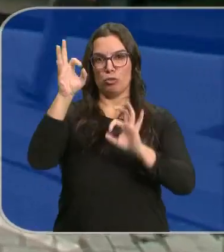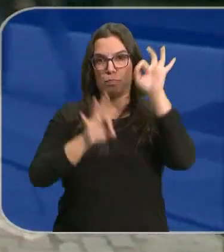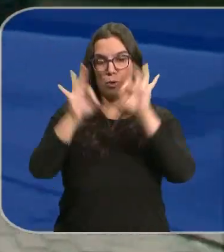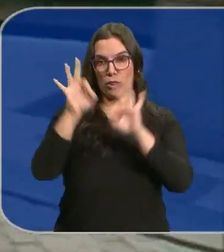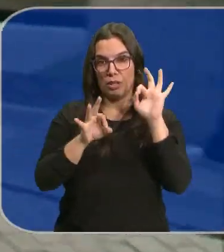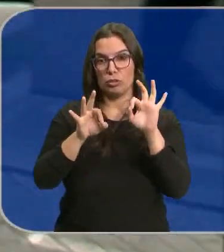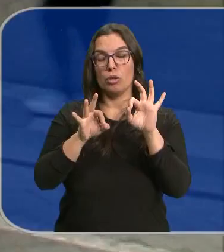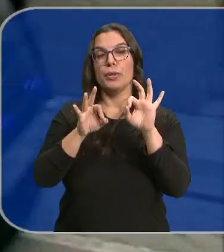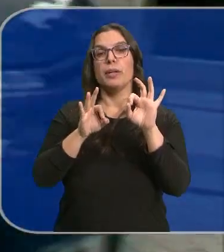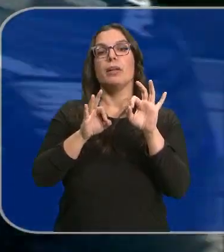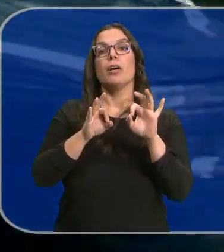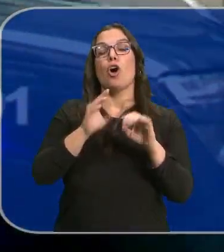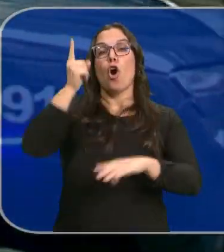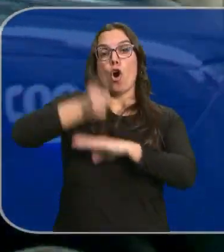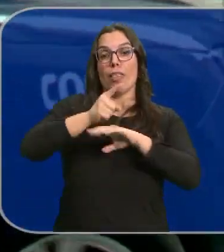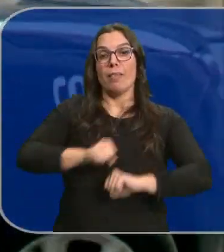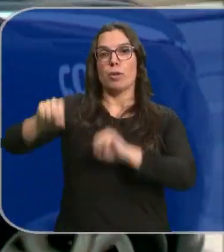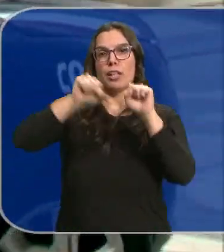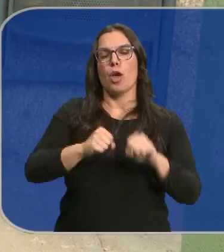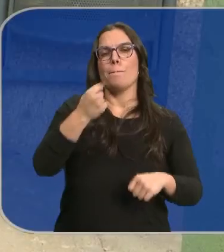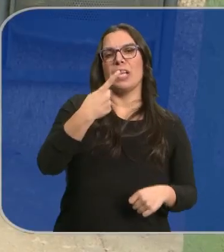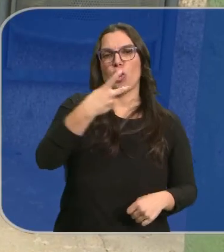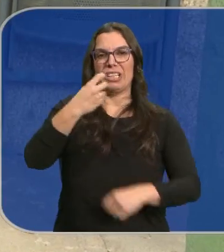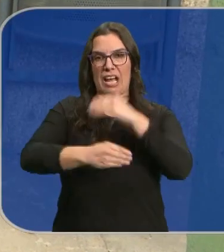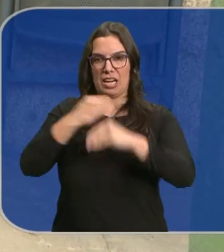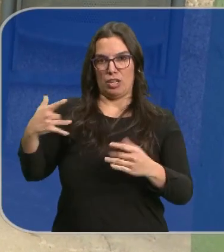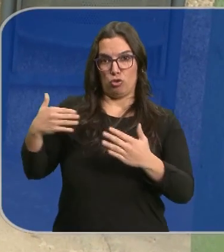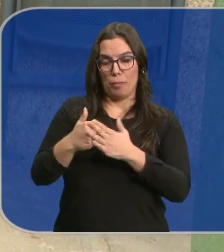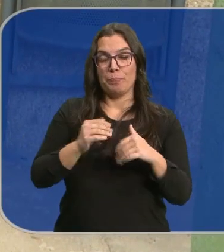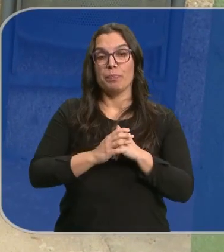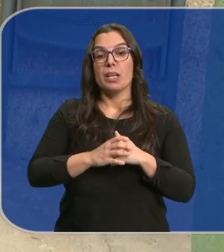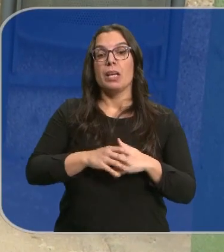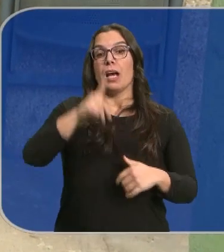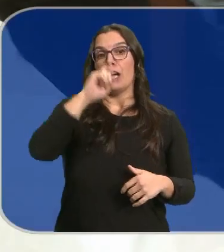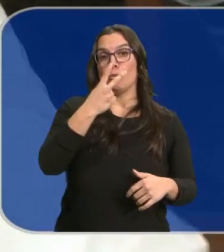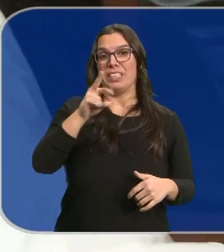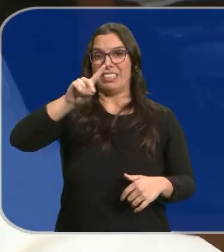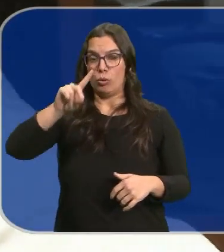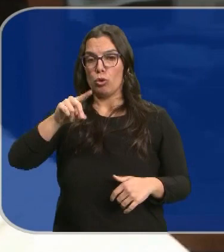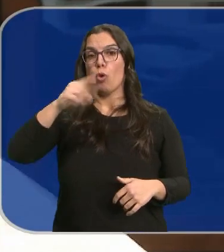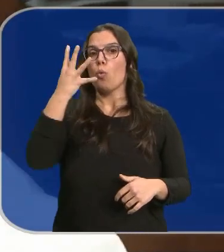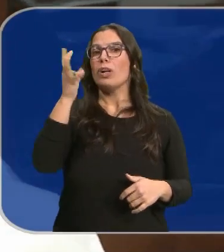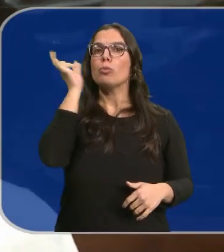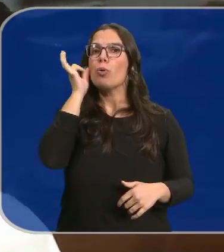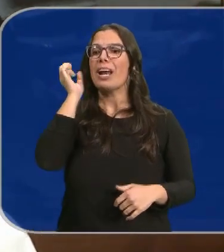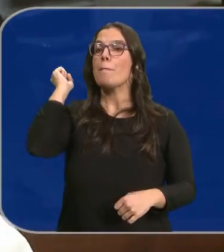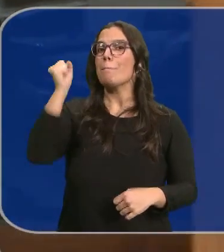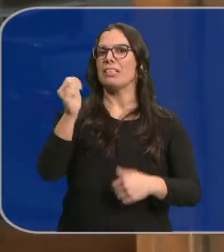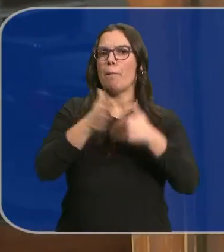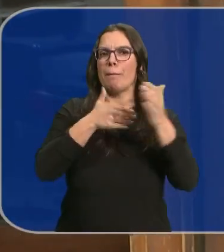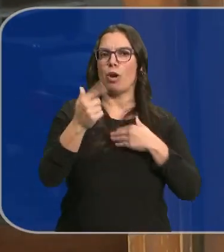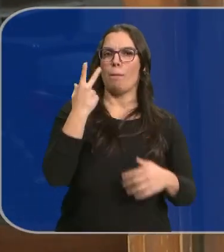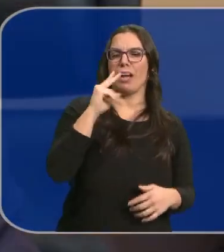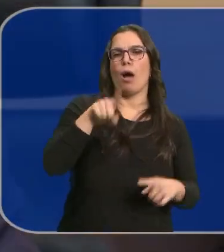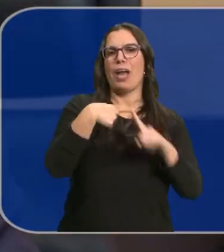y se han dictado 1.200 órdenes de protección. Aún así, en 2021, 4 mujeres fueron asesinadas por sus parejas o exparejas